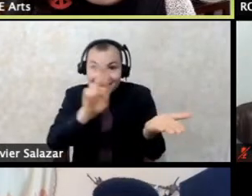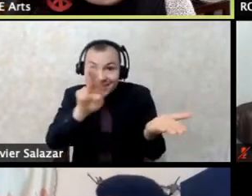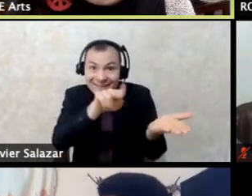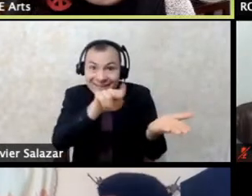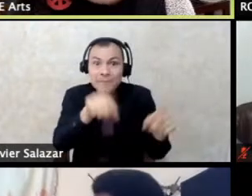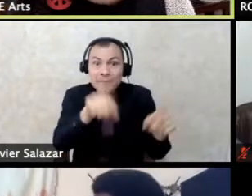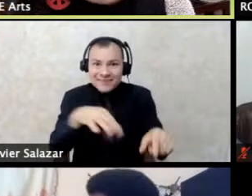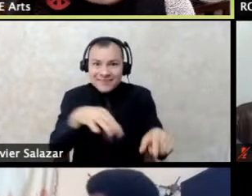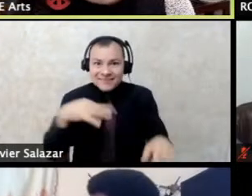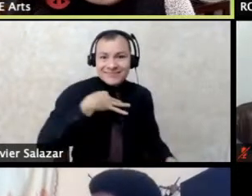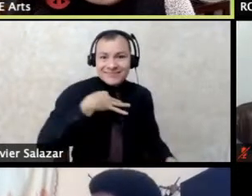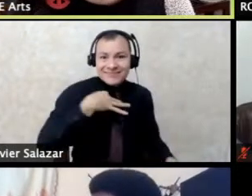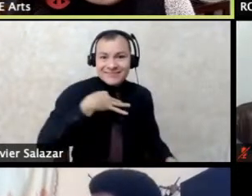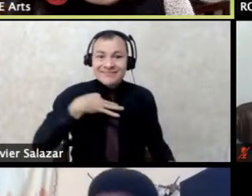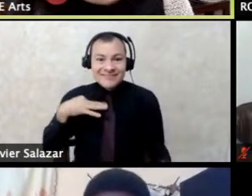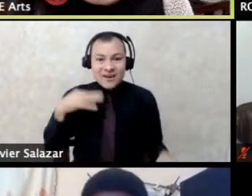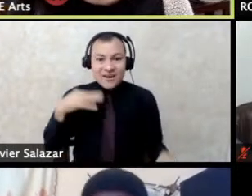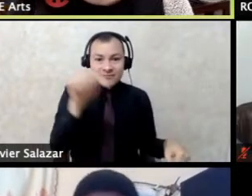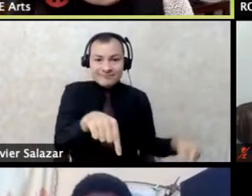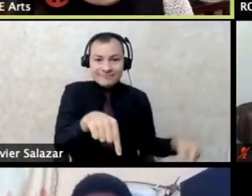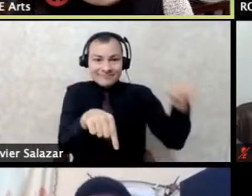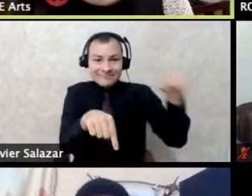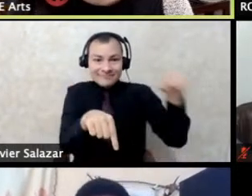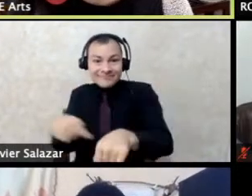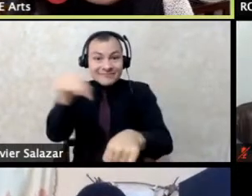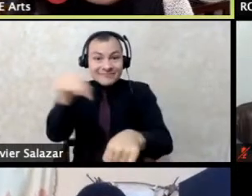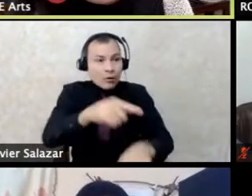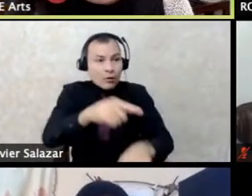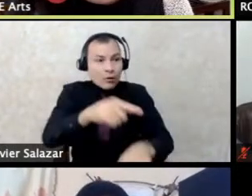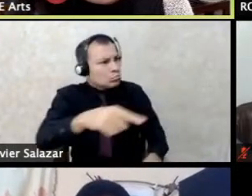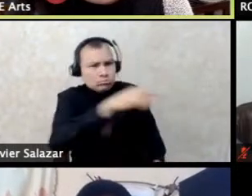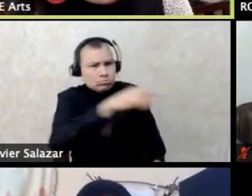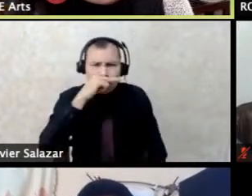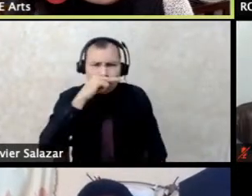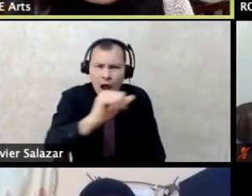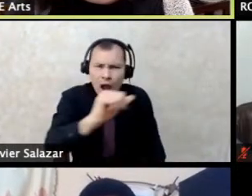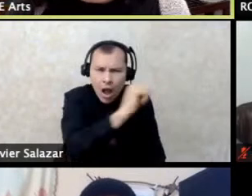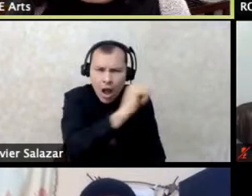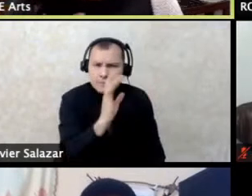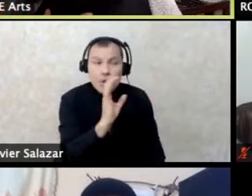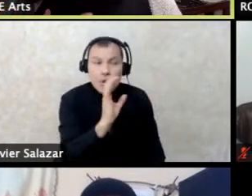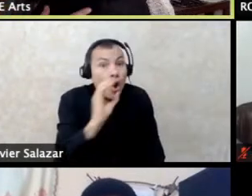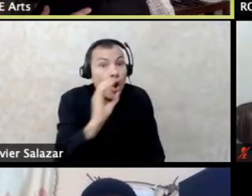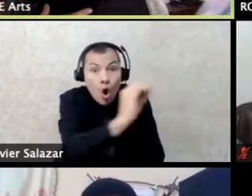estas formas con niños y niñas desarrollaba su sentido